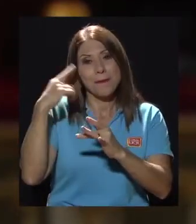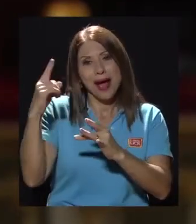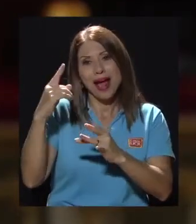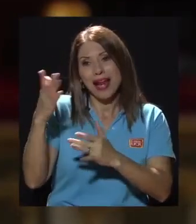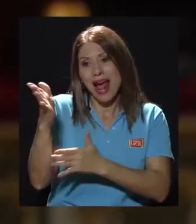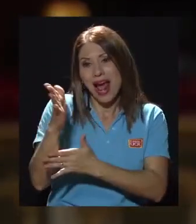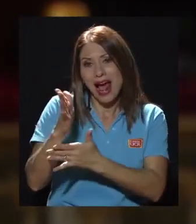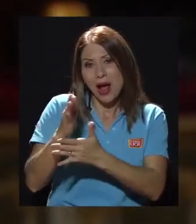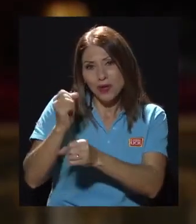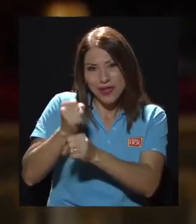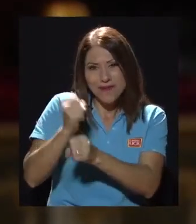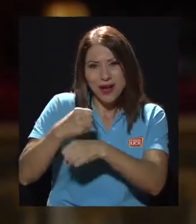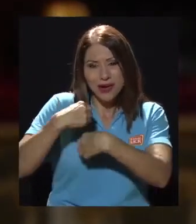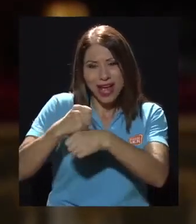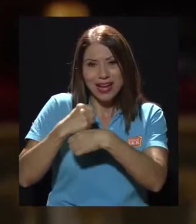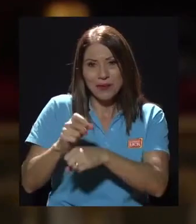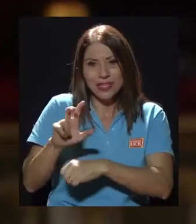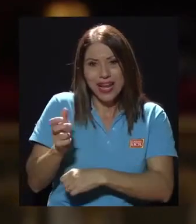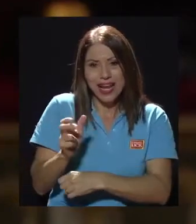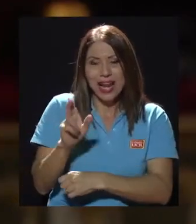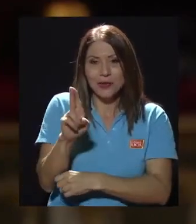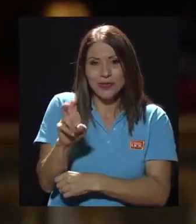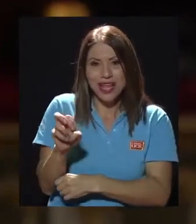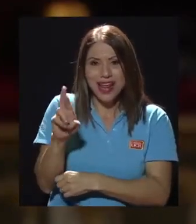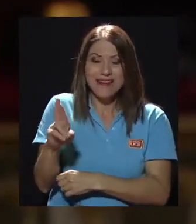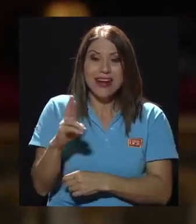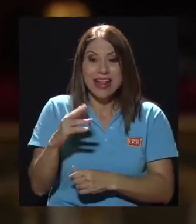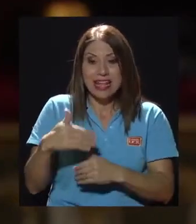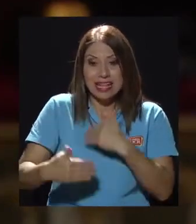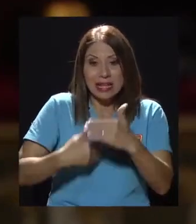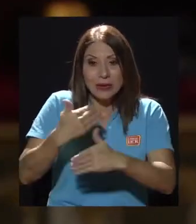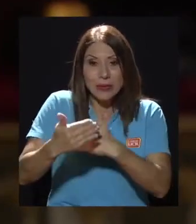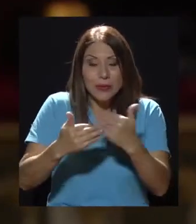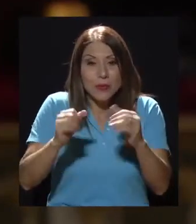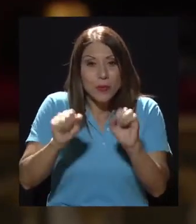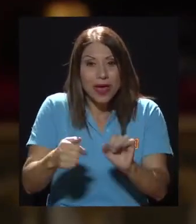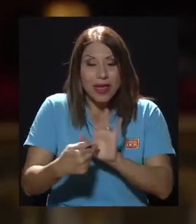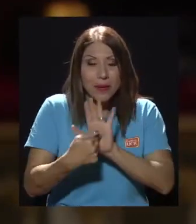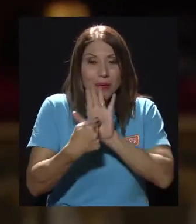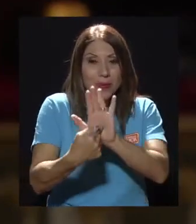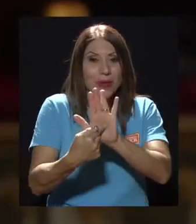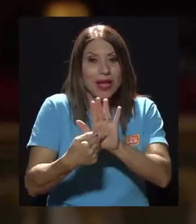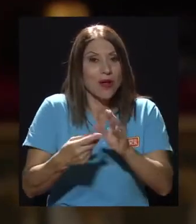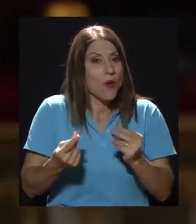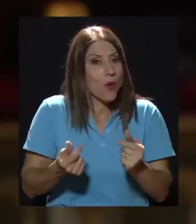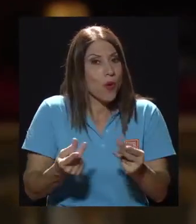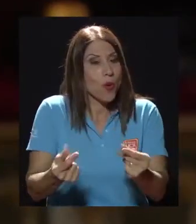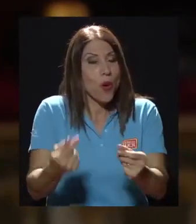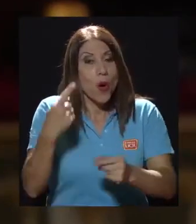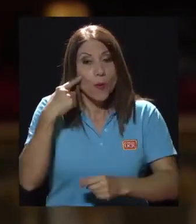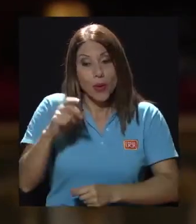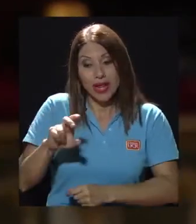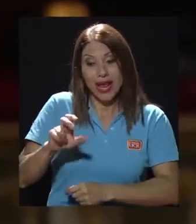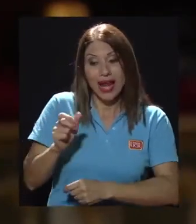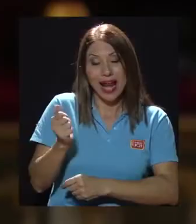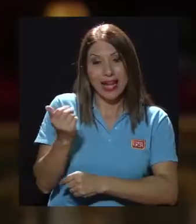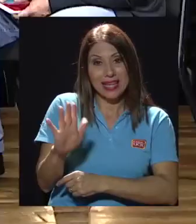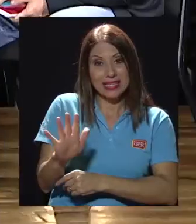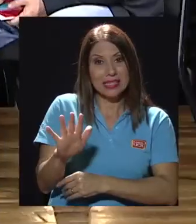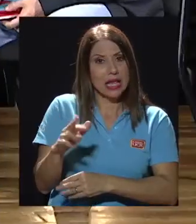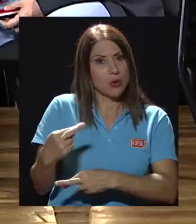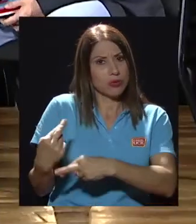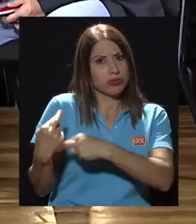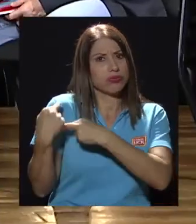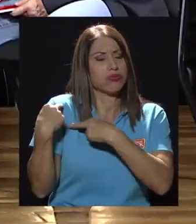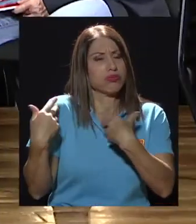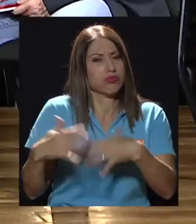en el canal y que sea agendada lo más pronto posible. Claro, porque el canal se ha encargado, el canal se ha encargado de hacer algo fundamental,